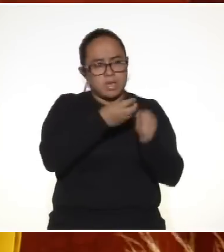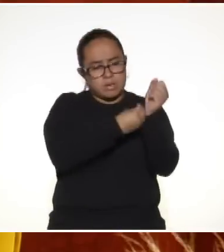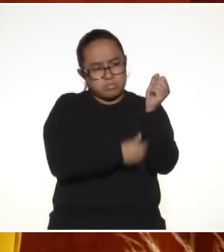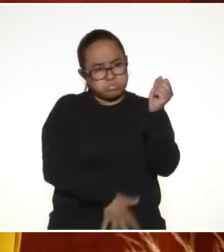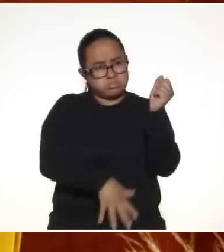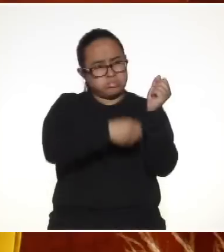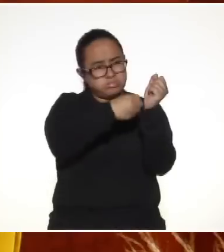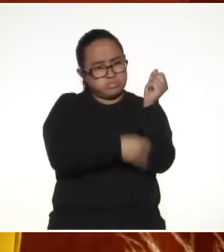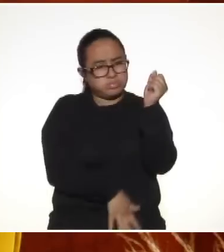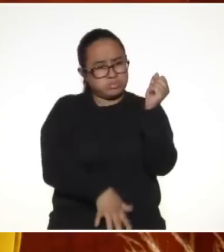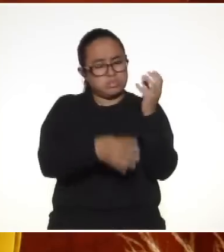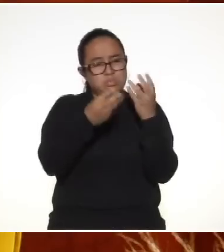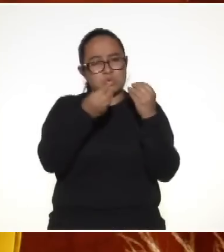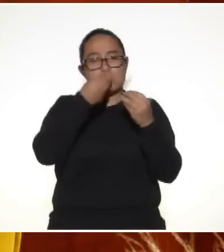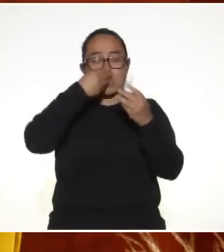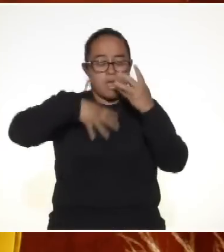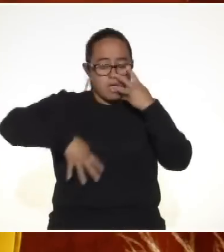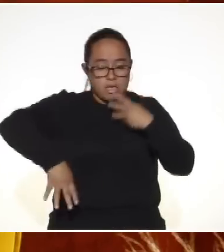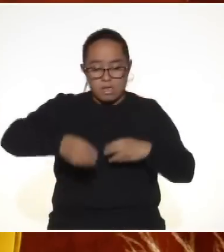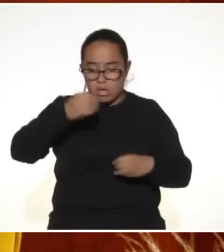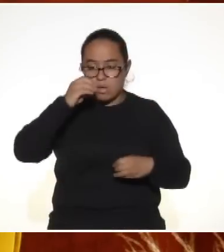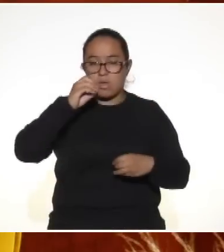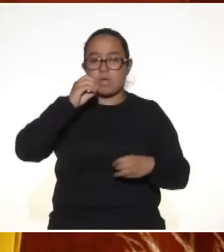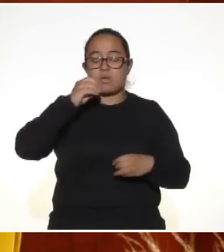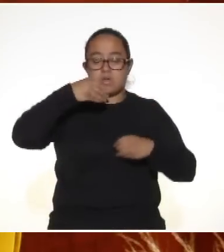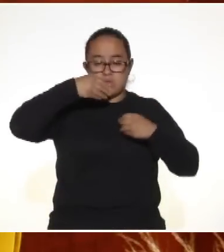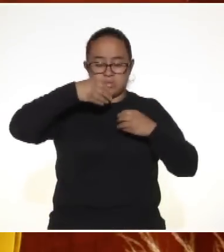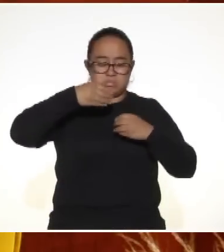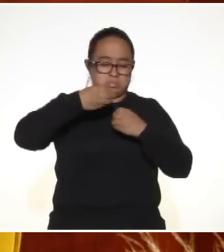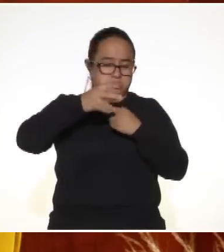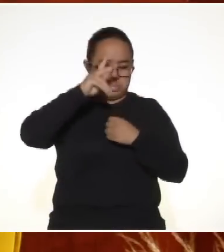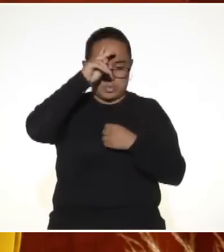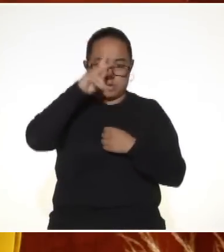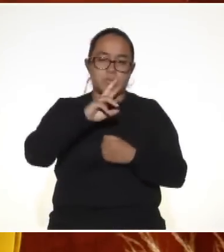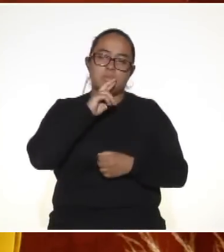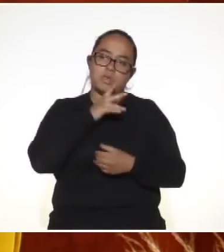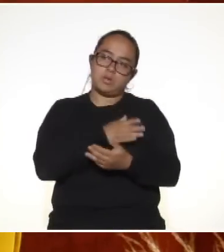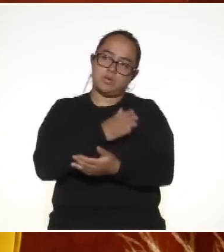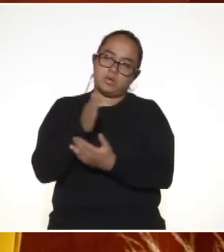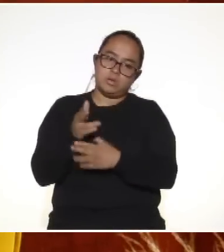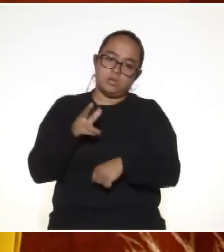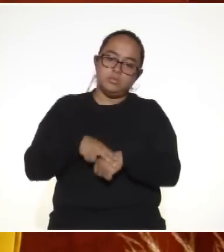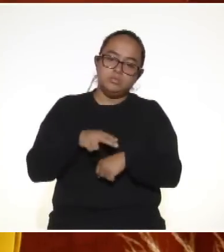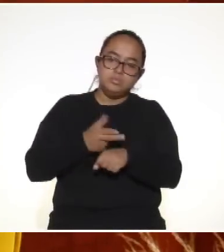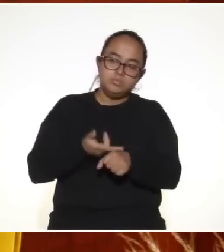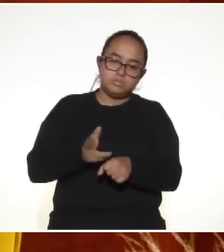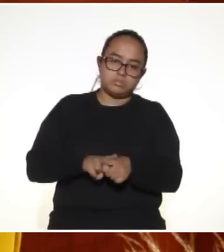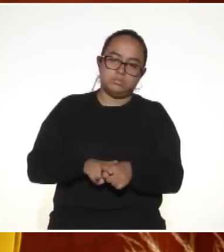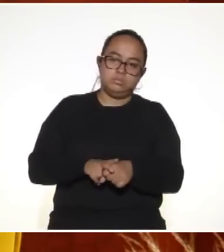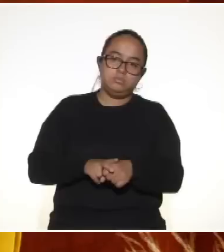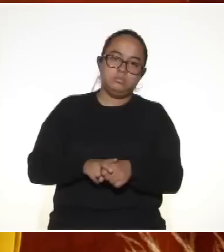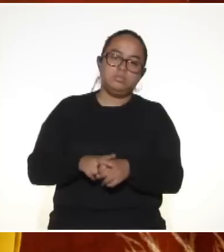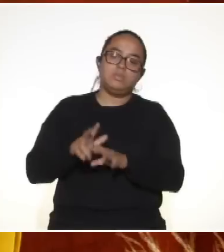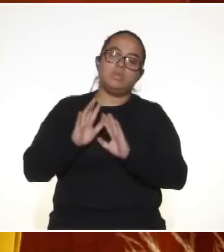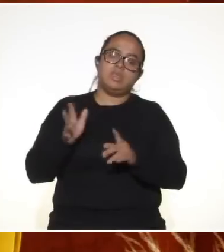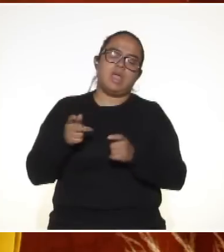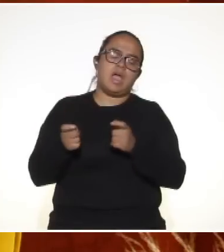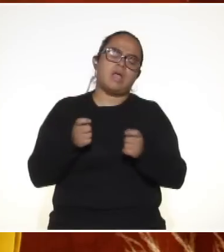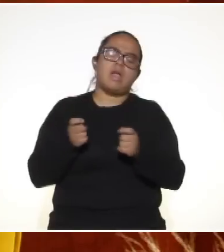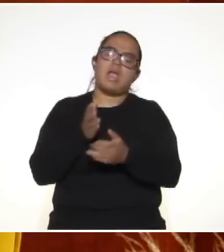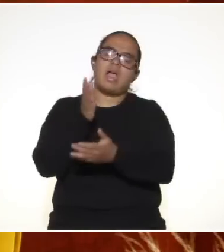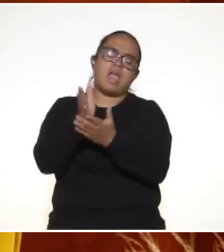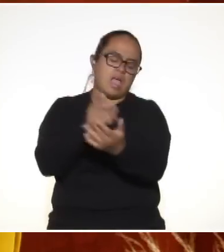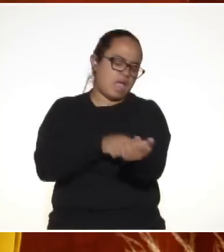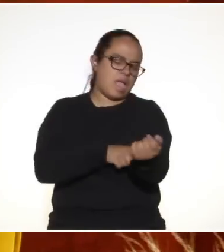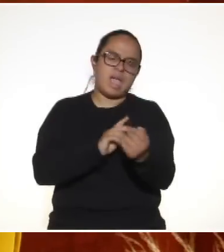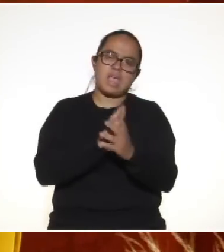a chorros o babeando como cascada, más vale que en el hospital llegue y ya esté controlada